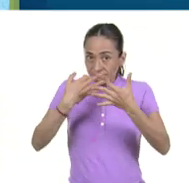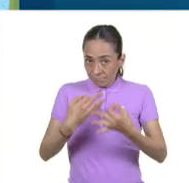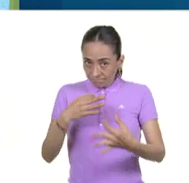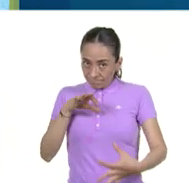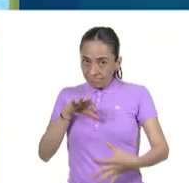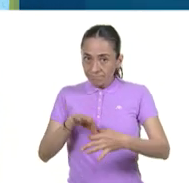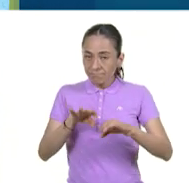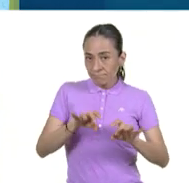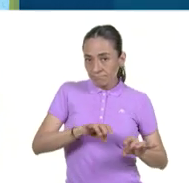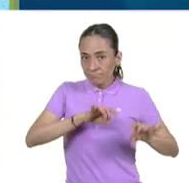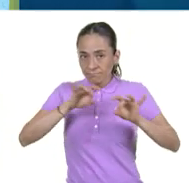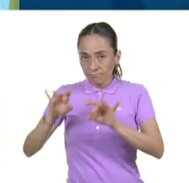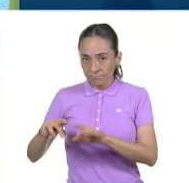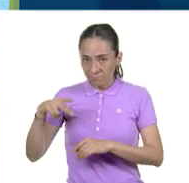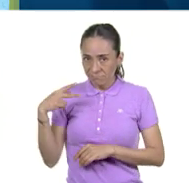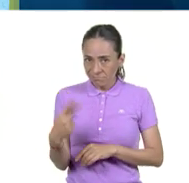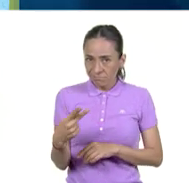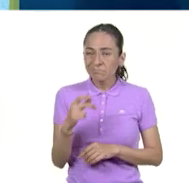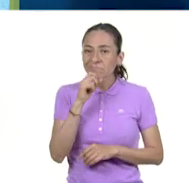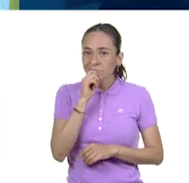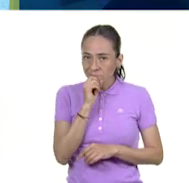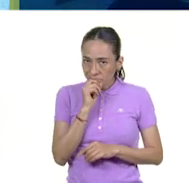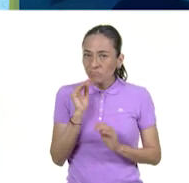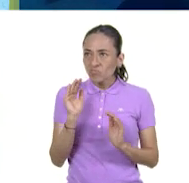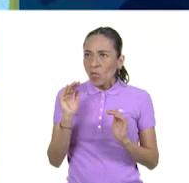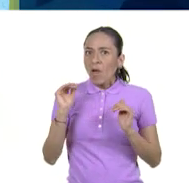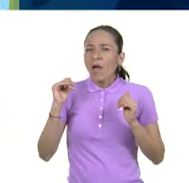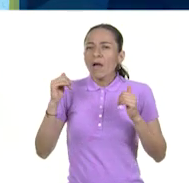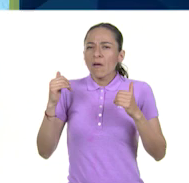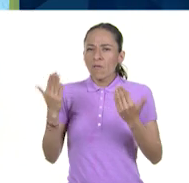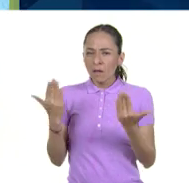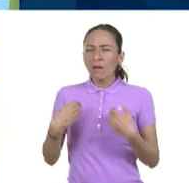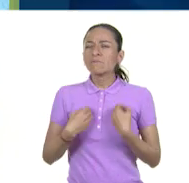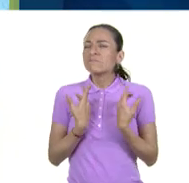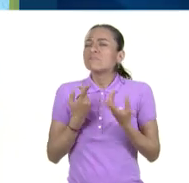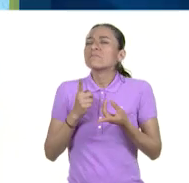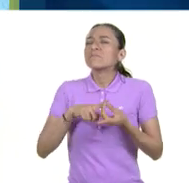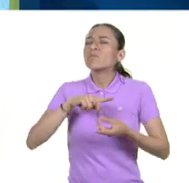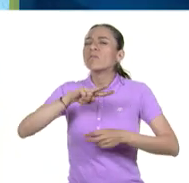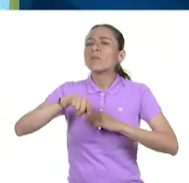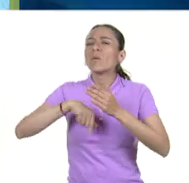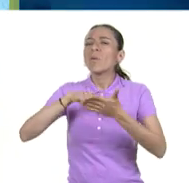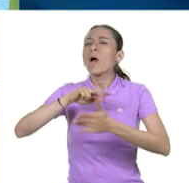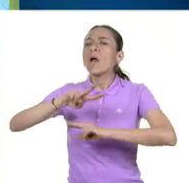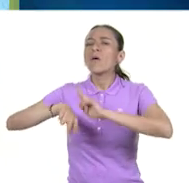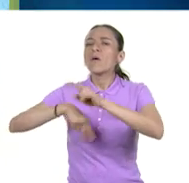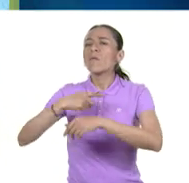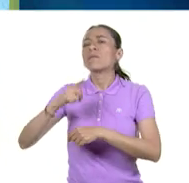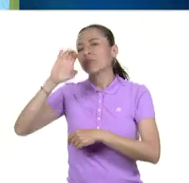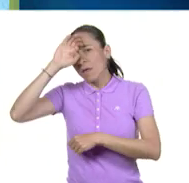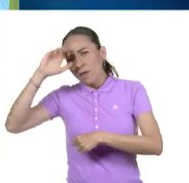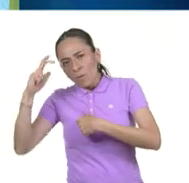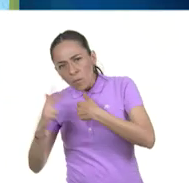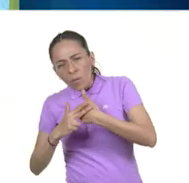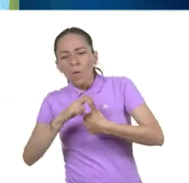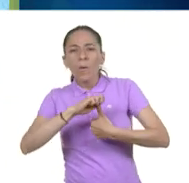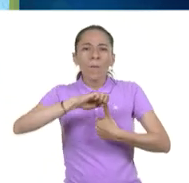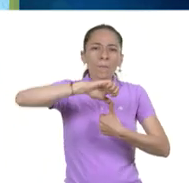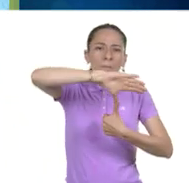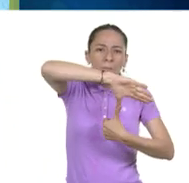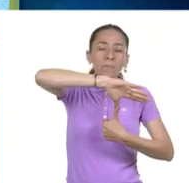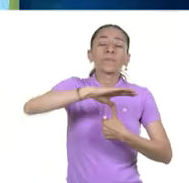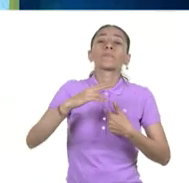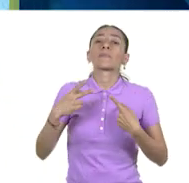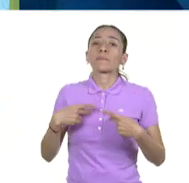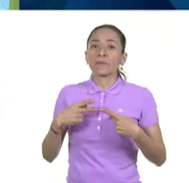que viven fuera de la región, se trasladaron a Europa y América del Norte, en tanto que los inmigrantes de